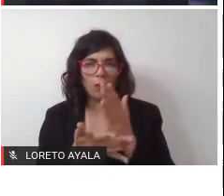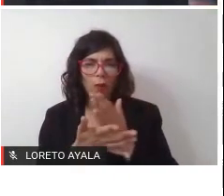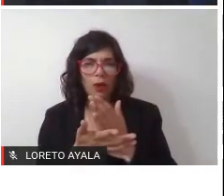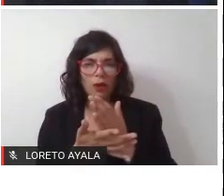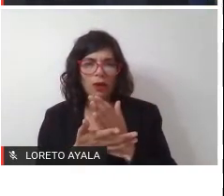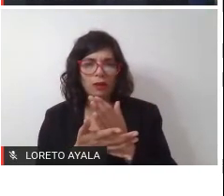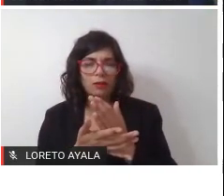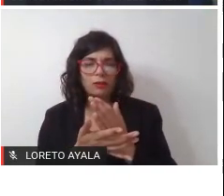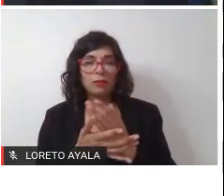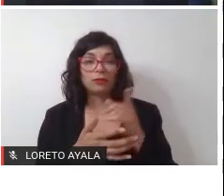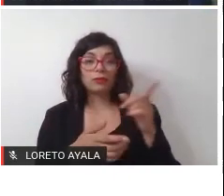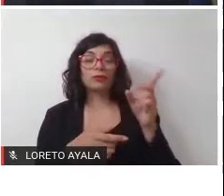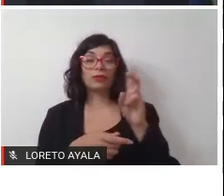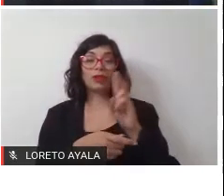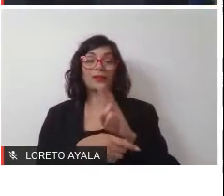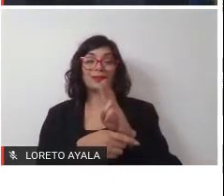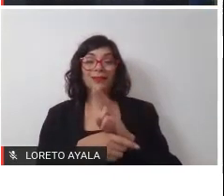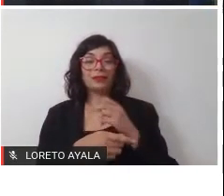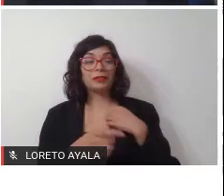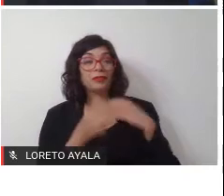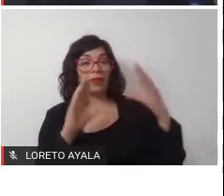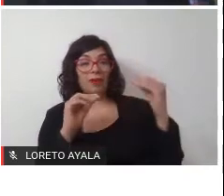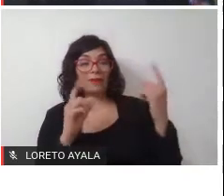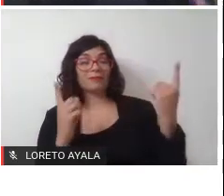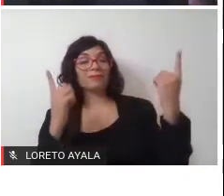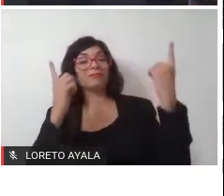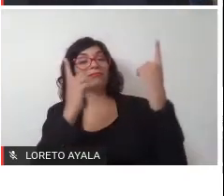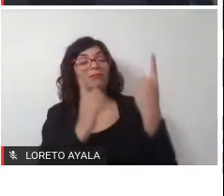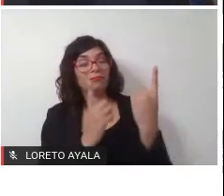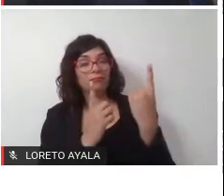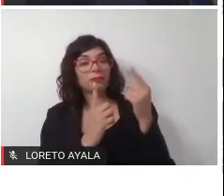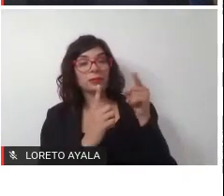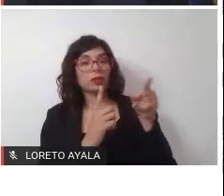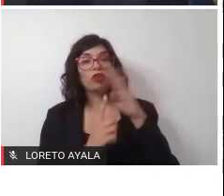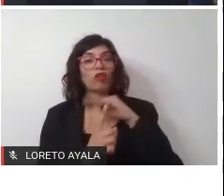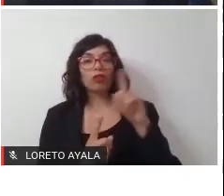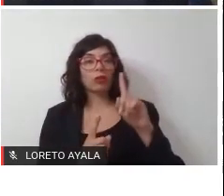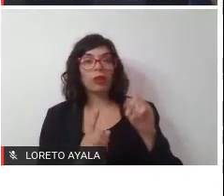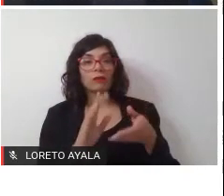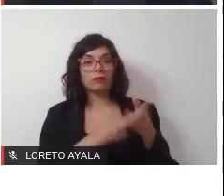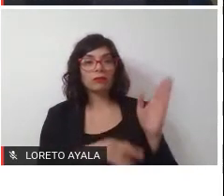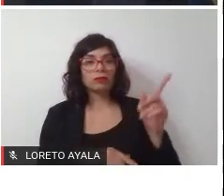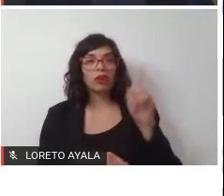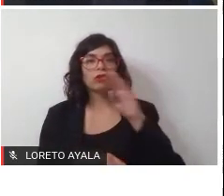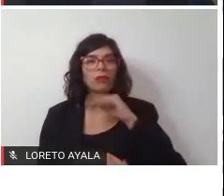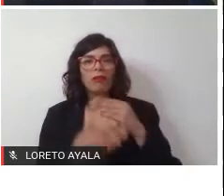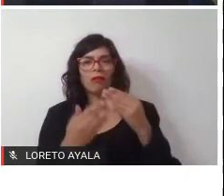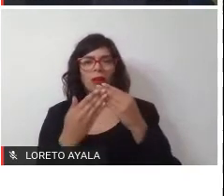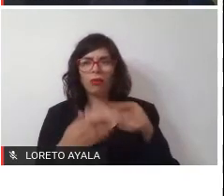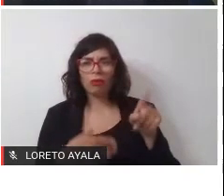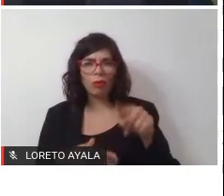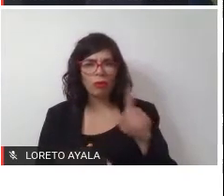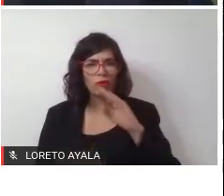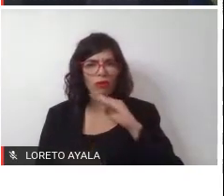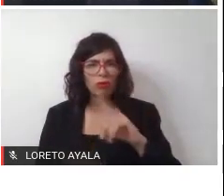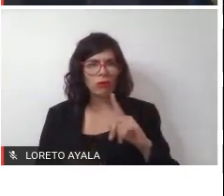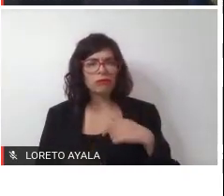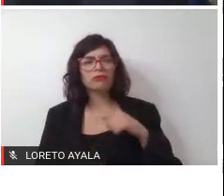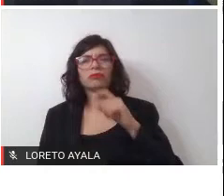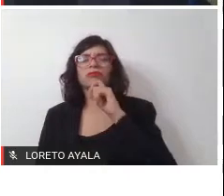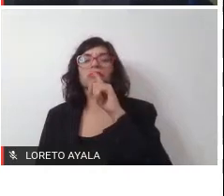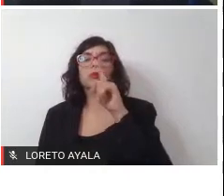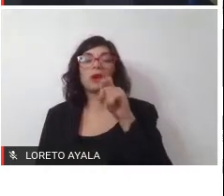y con la profesora que tenía que conversar, no estaba y no estaban sus alumnos. Le